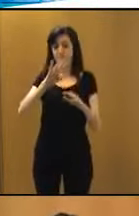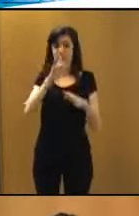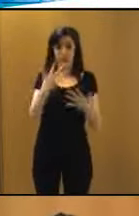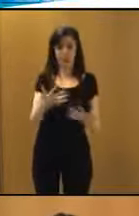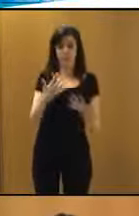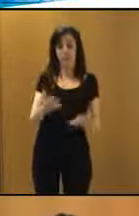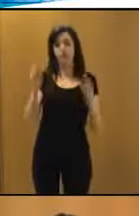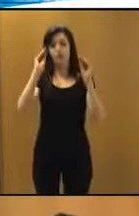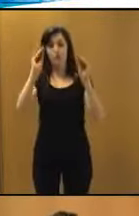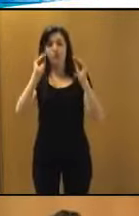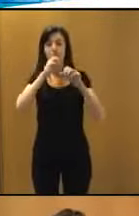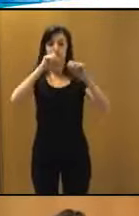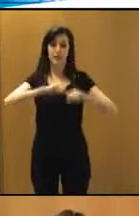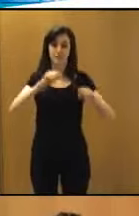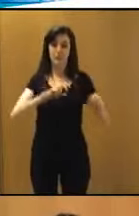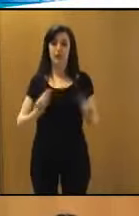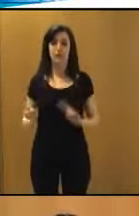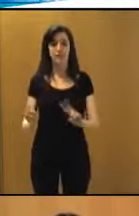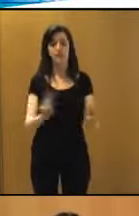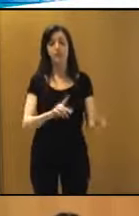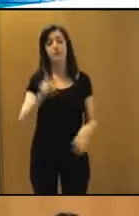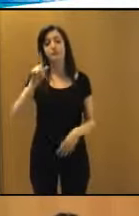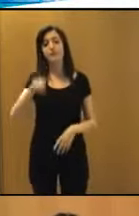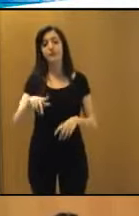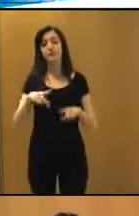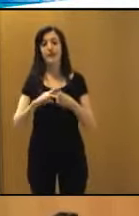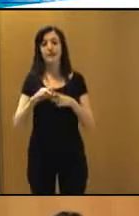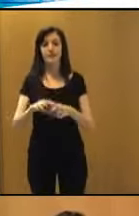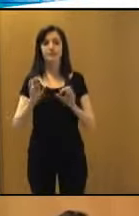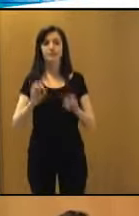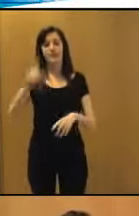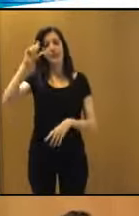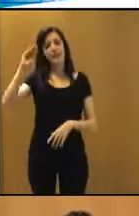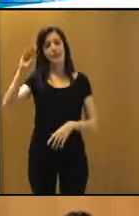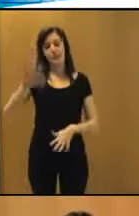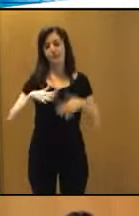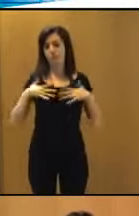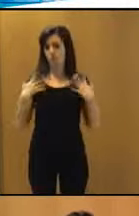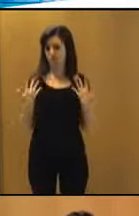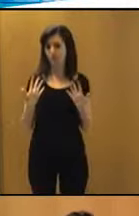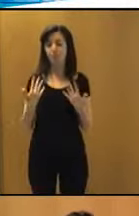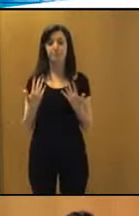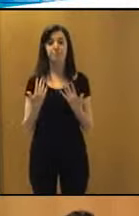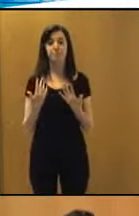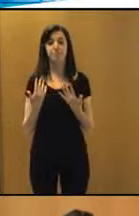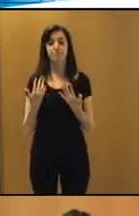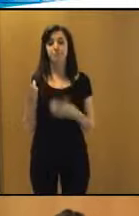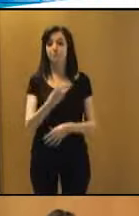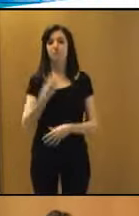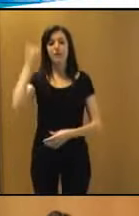de actualidad, formación sobre envejecimiento activo y talleres sobre inteligencia emocional. Esas